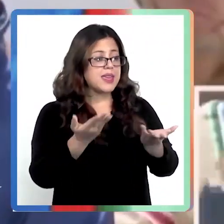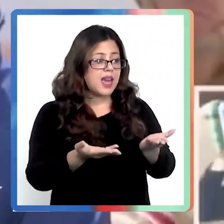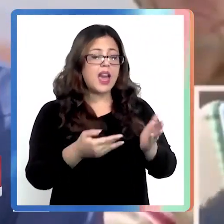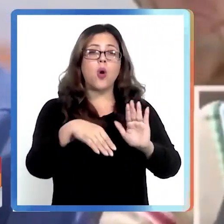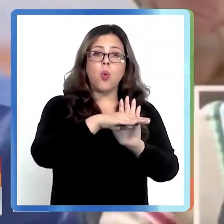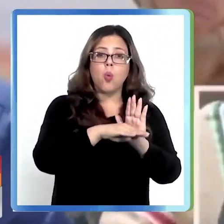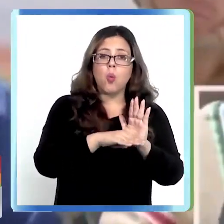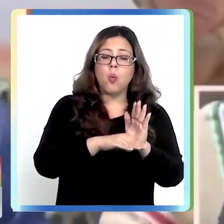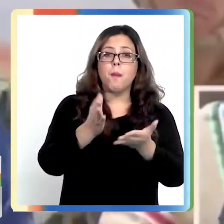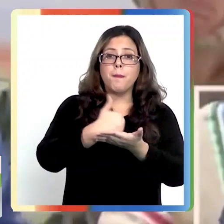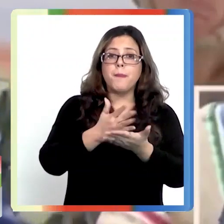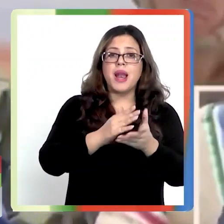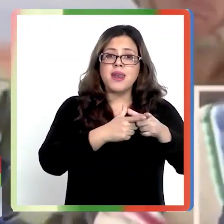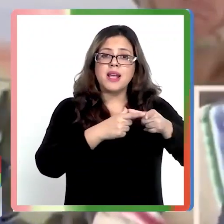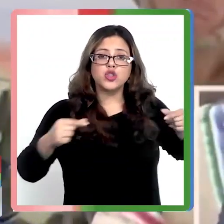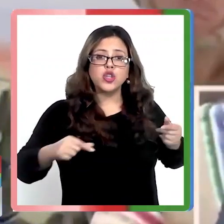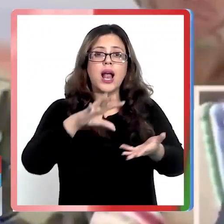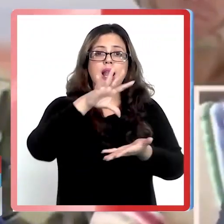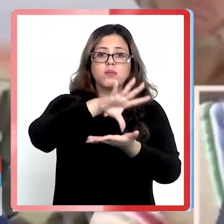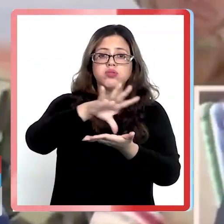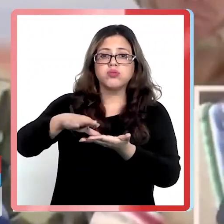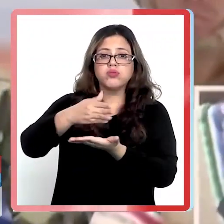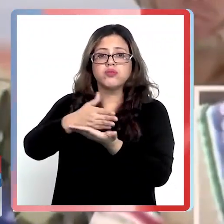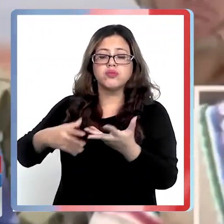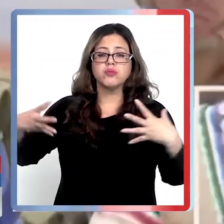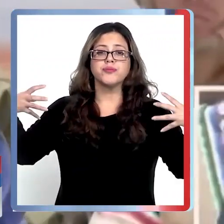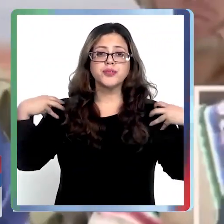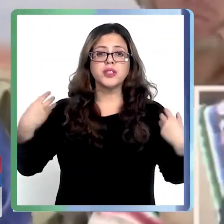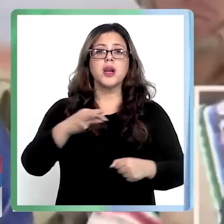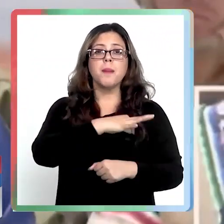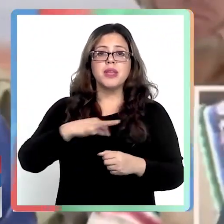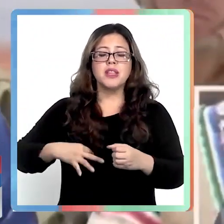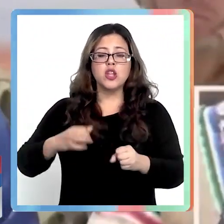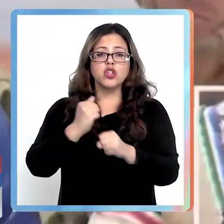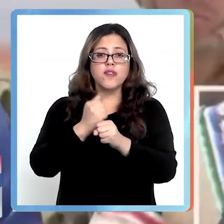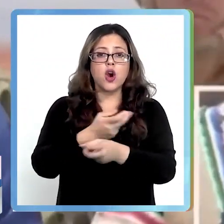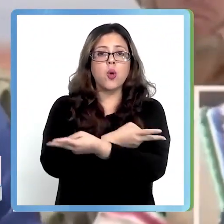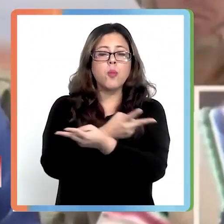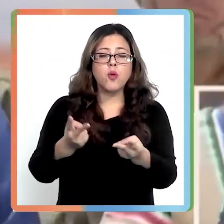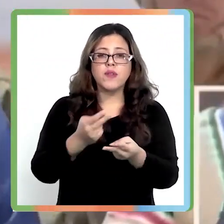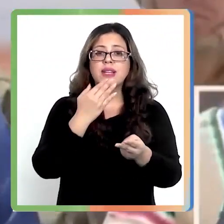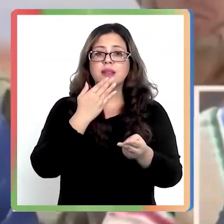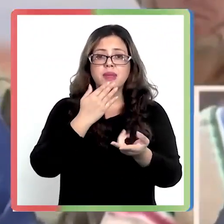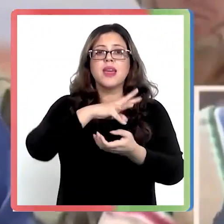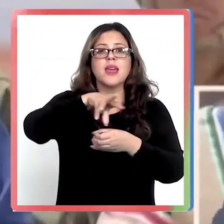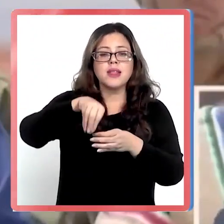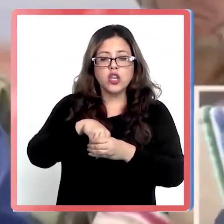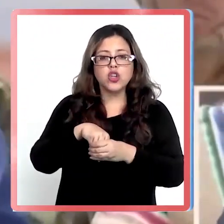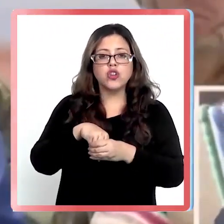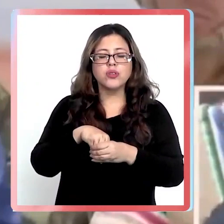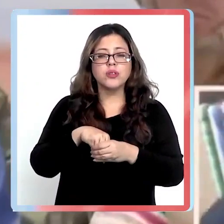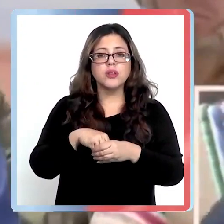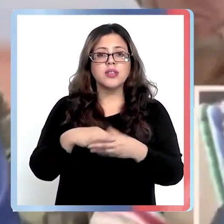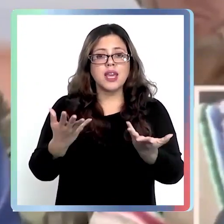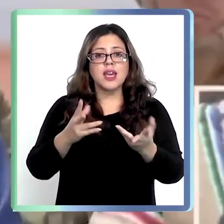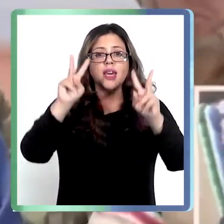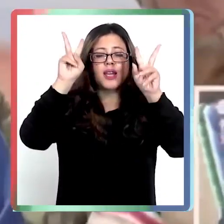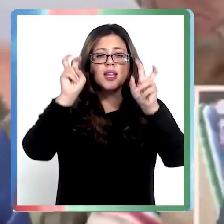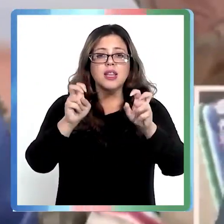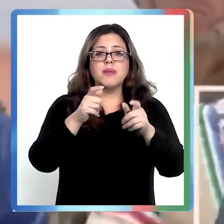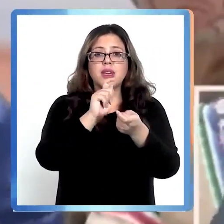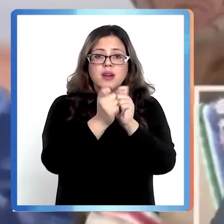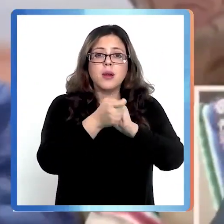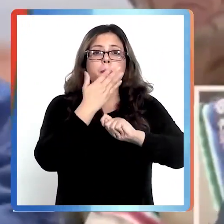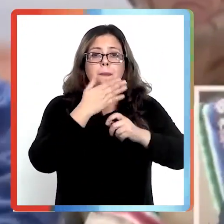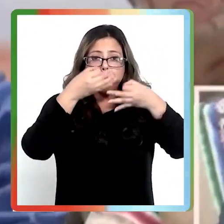plan nacional de complejos fronterizos que estará a cargo del Ministerio de Obras Públicas y también de Interior, con obras de